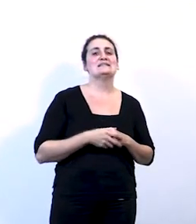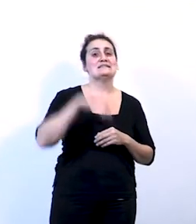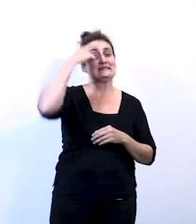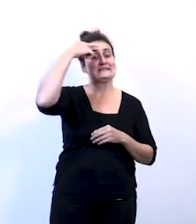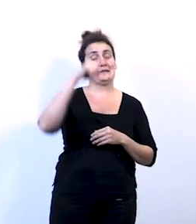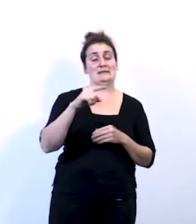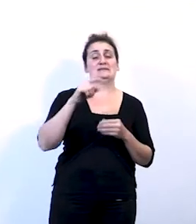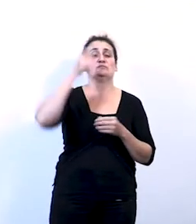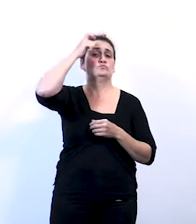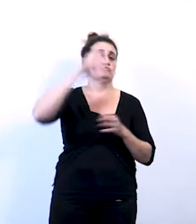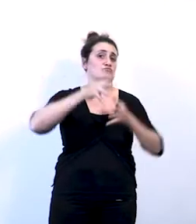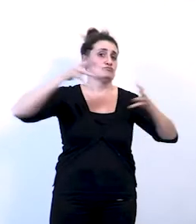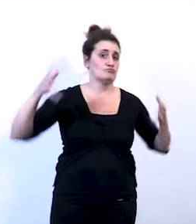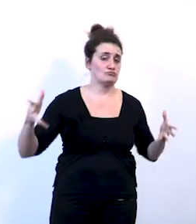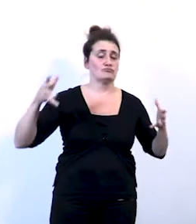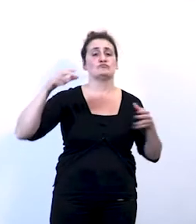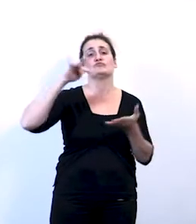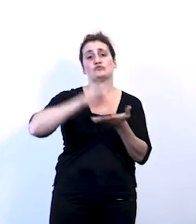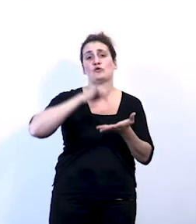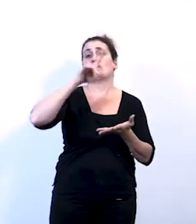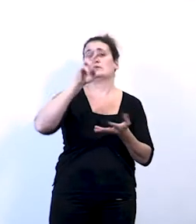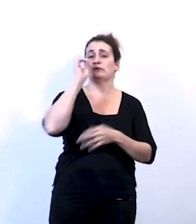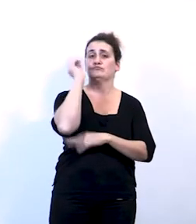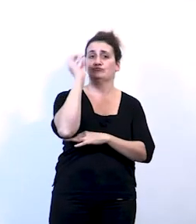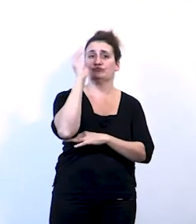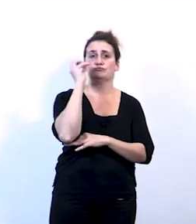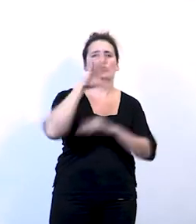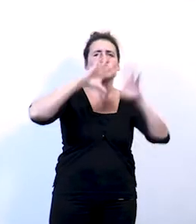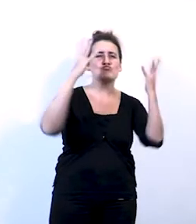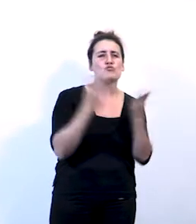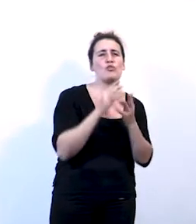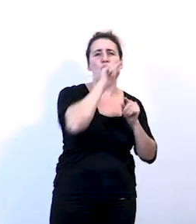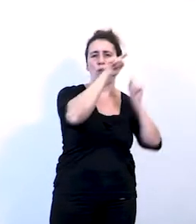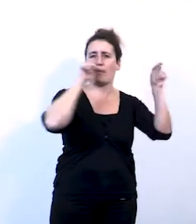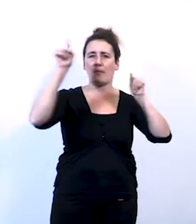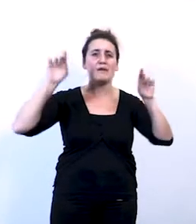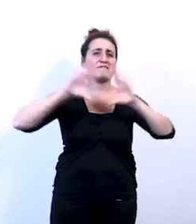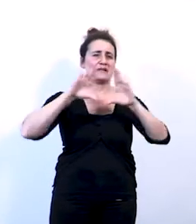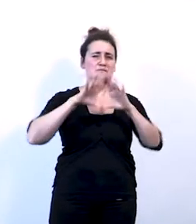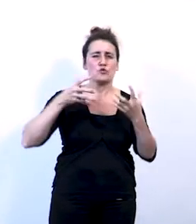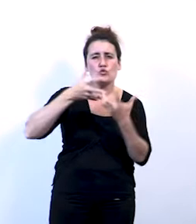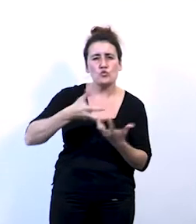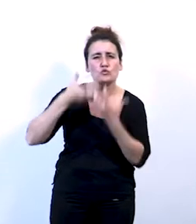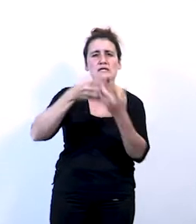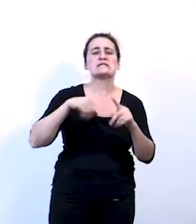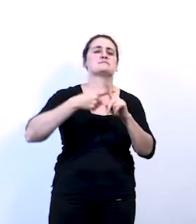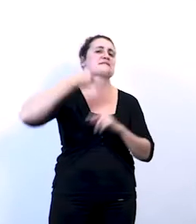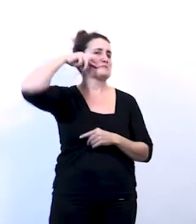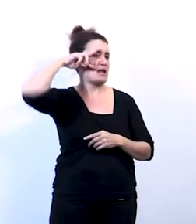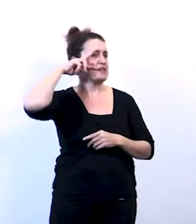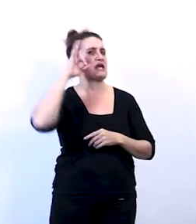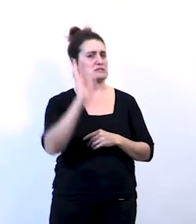handi zikloaren helburu nagusia, munduko leku ezberdinetako feminismoen borrokak eta esperientziak ezagutzea